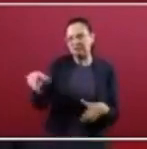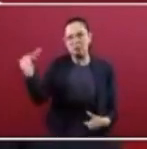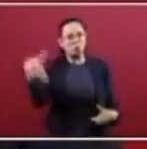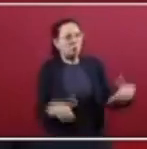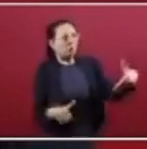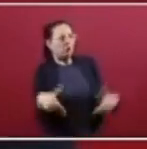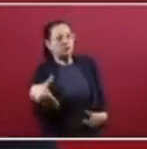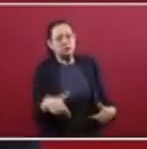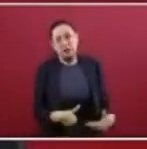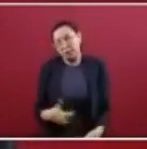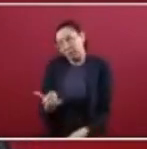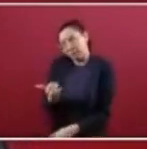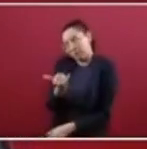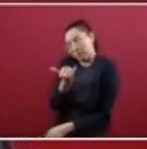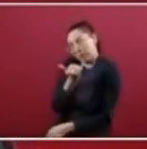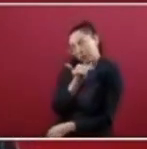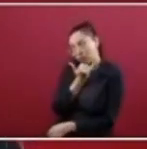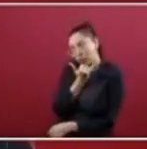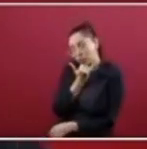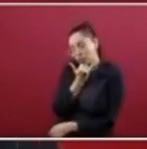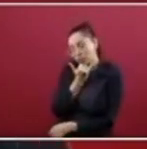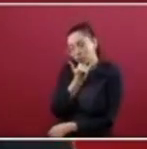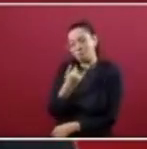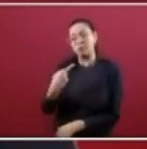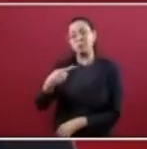corrupción, hay que